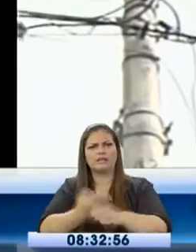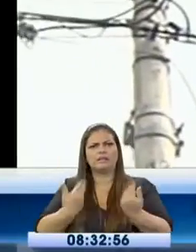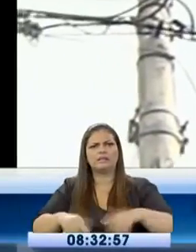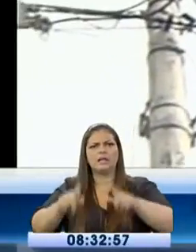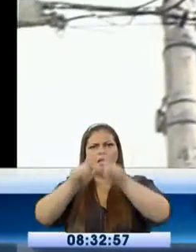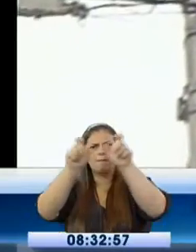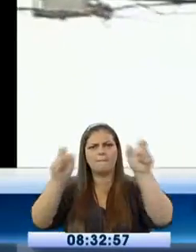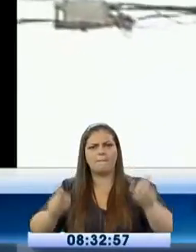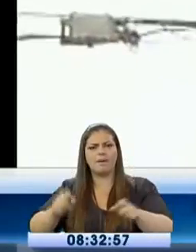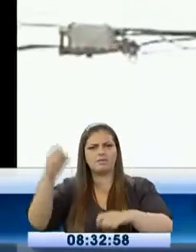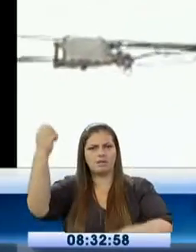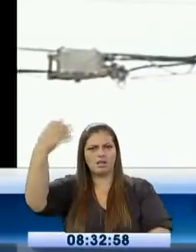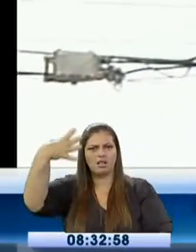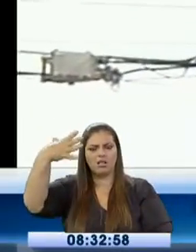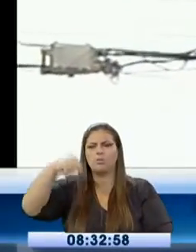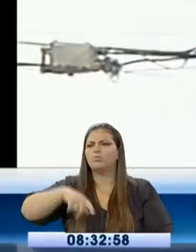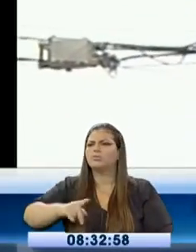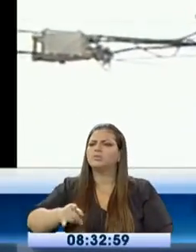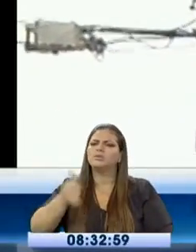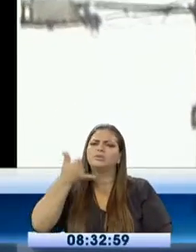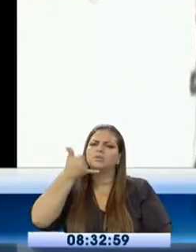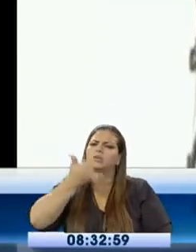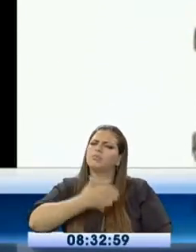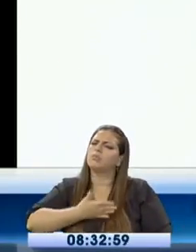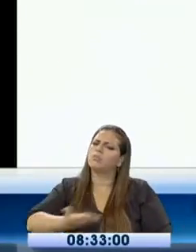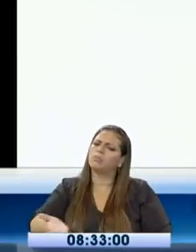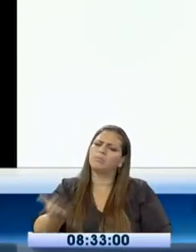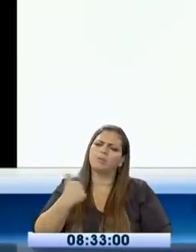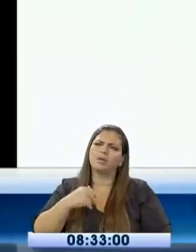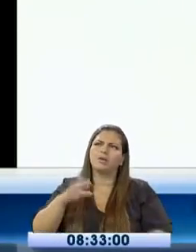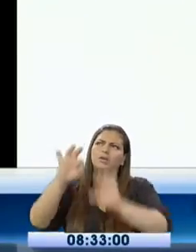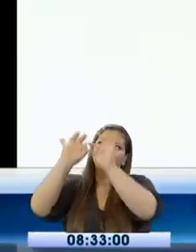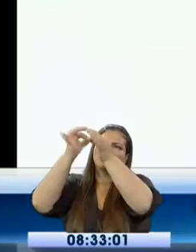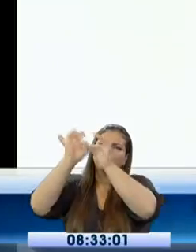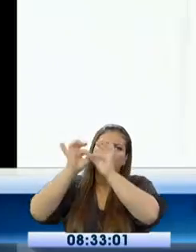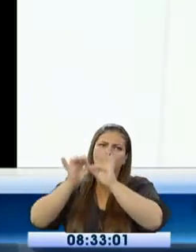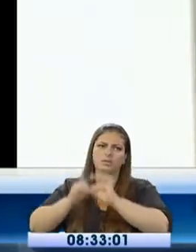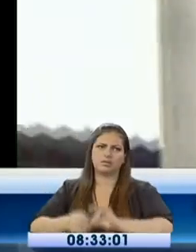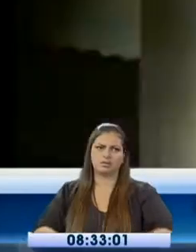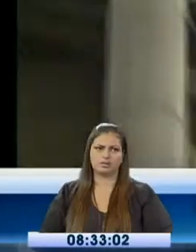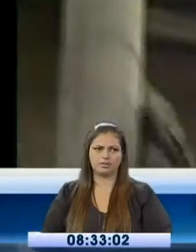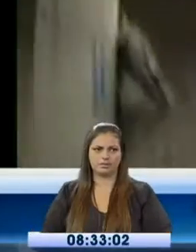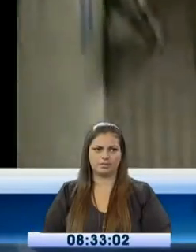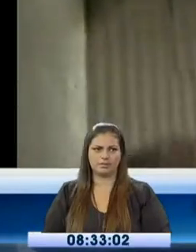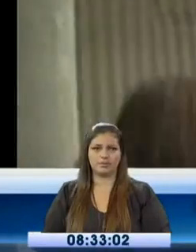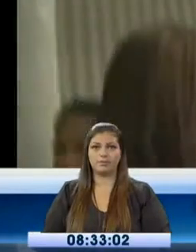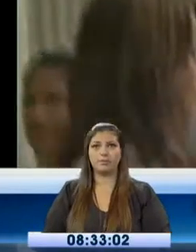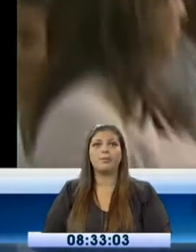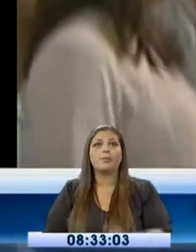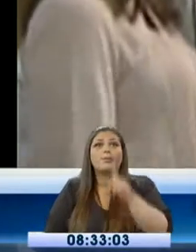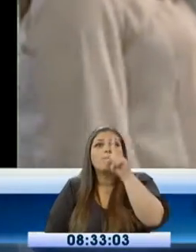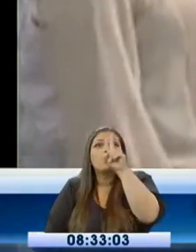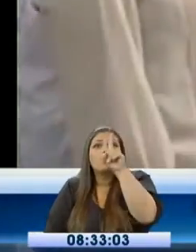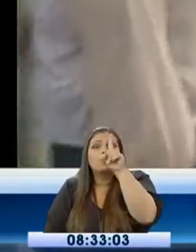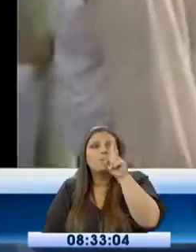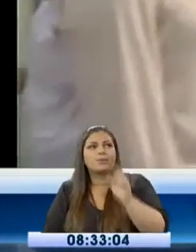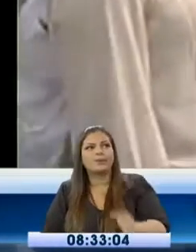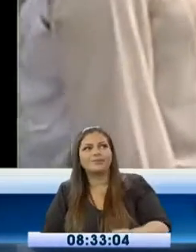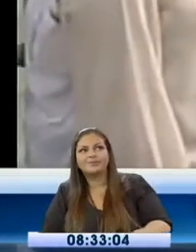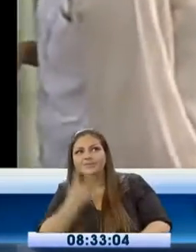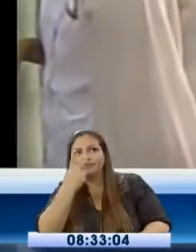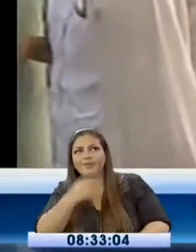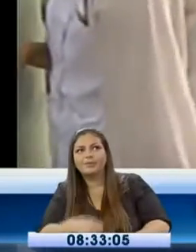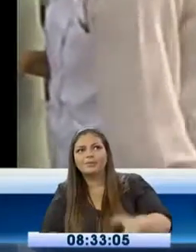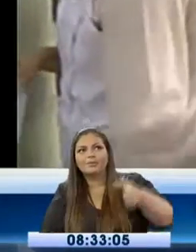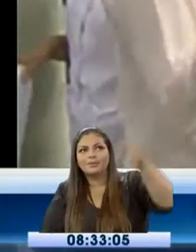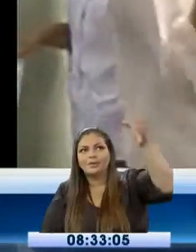empresa eléctrica, que vienen, vienen y no vienen. Igual, ver, pero y en la noche sí está prendida, así como el día. Pasa noche y día prendida, pero ya está para quemarse también ya. Entonces,